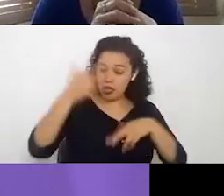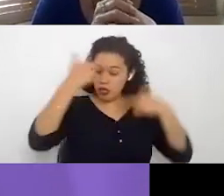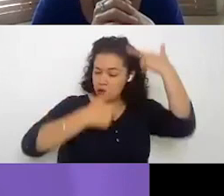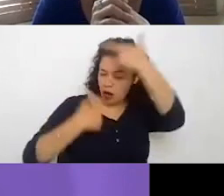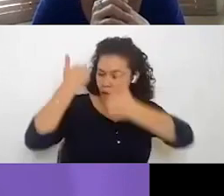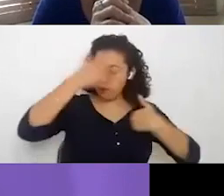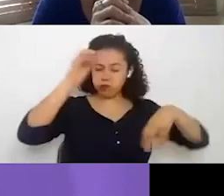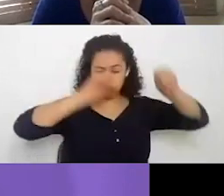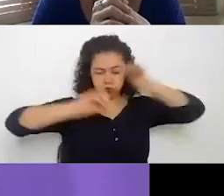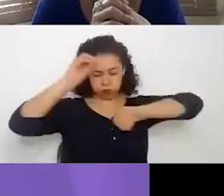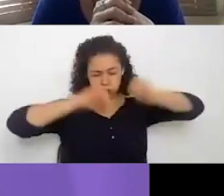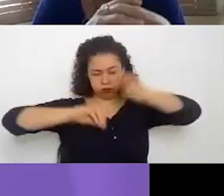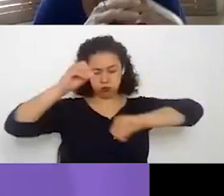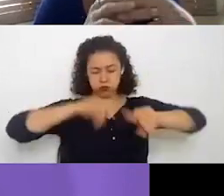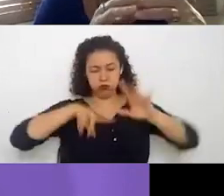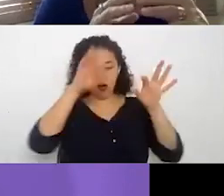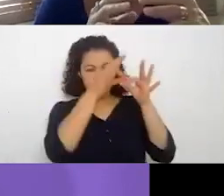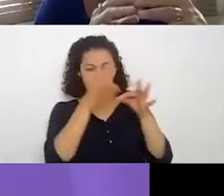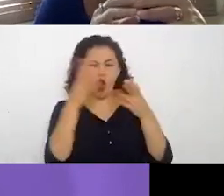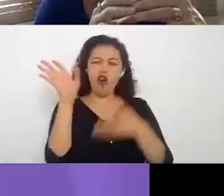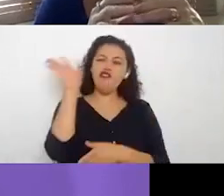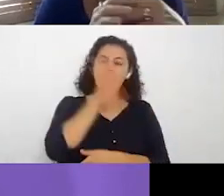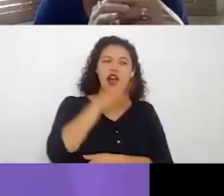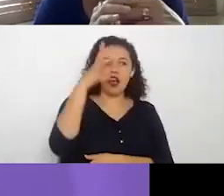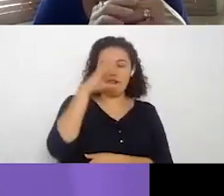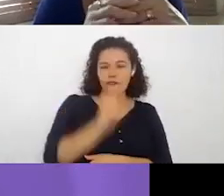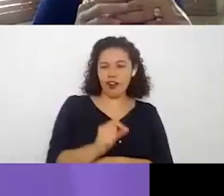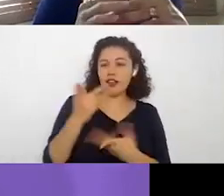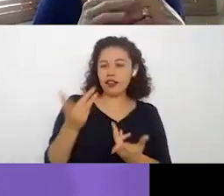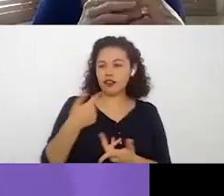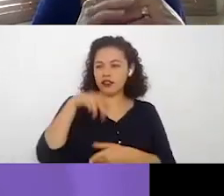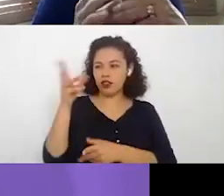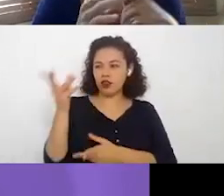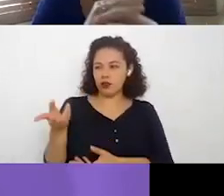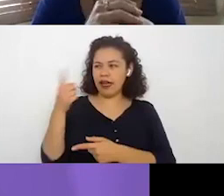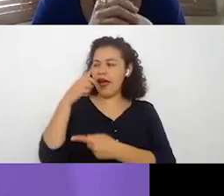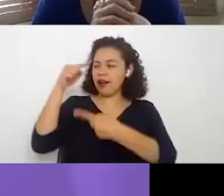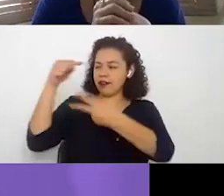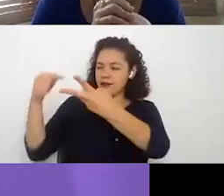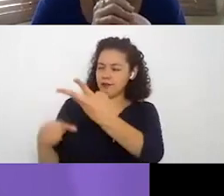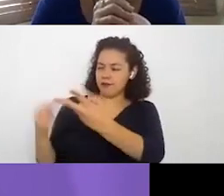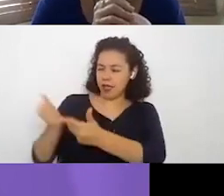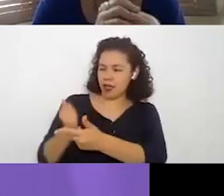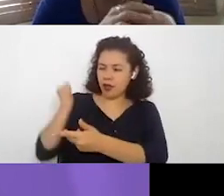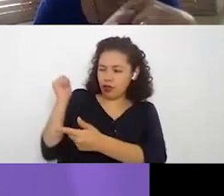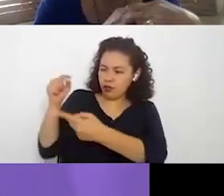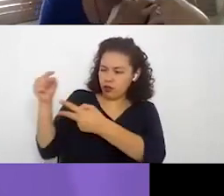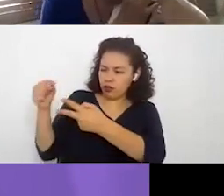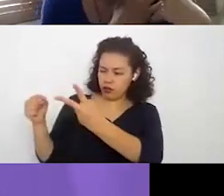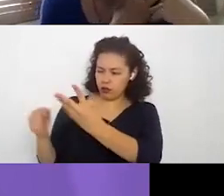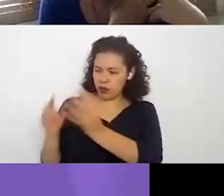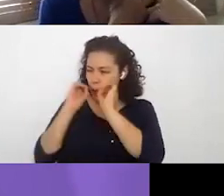los mismos incumplimientos y cumplimientos y digamos abusos, ¿verdad?, de las